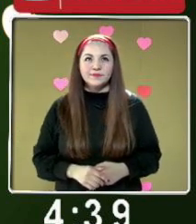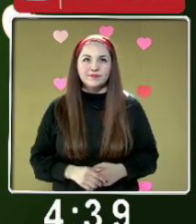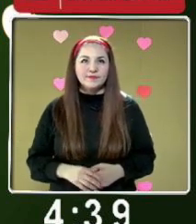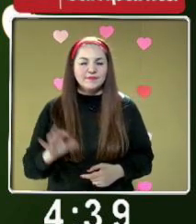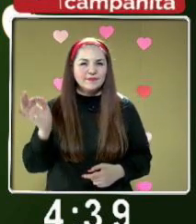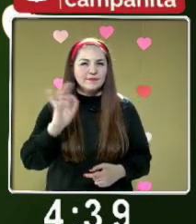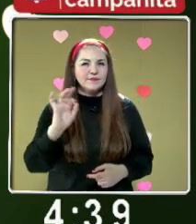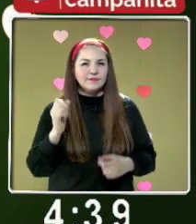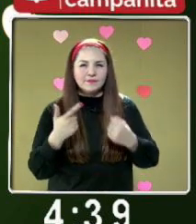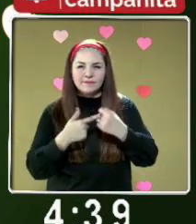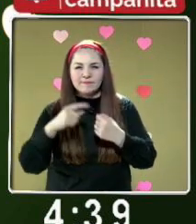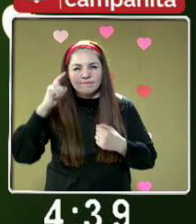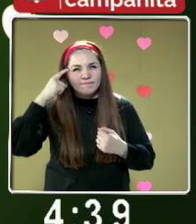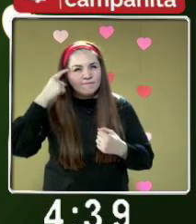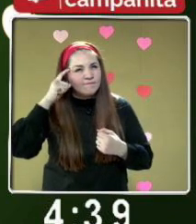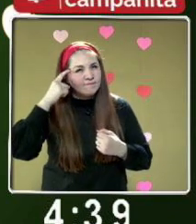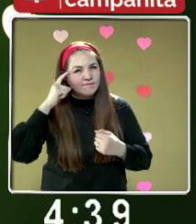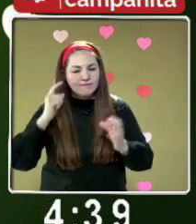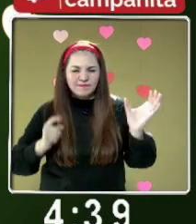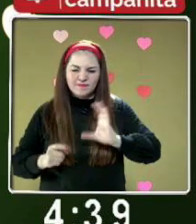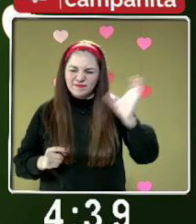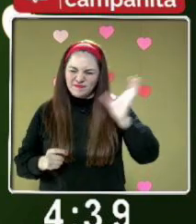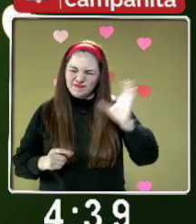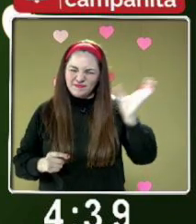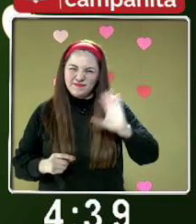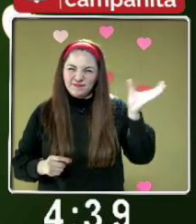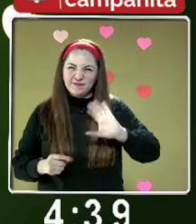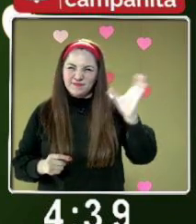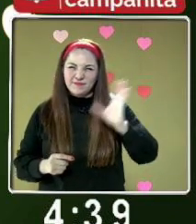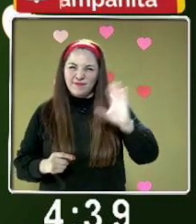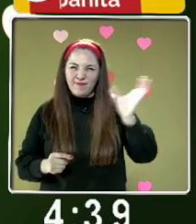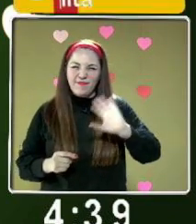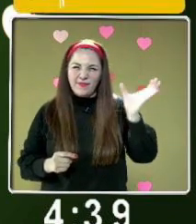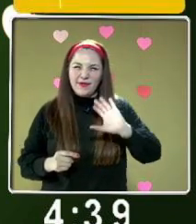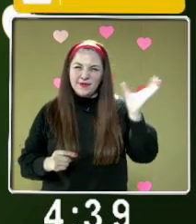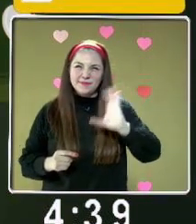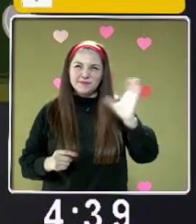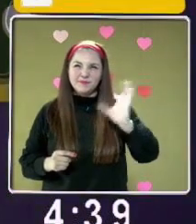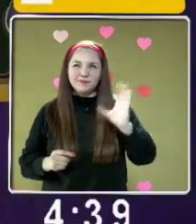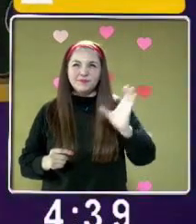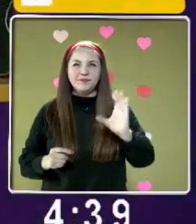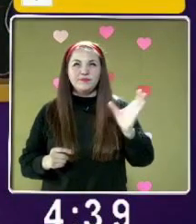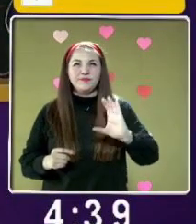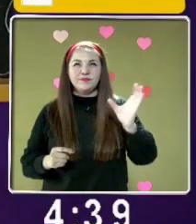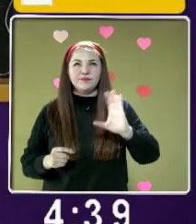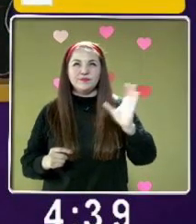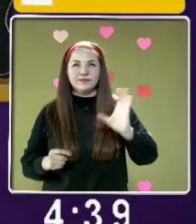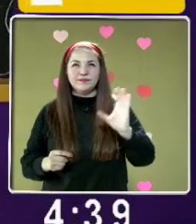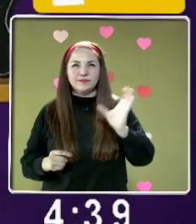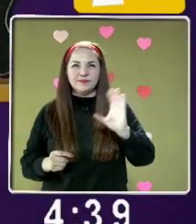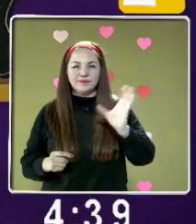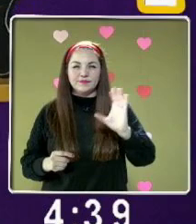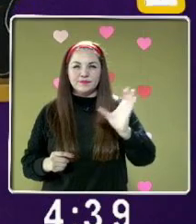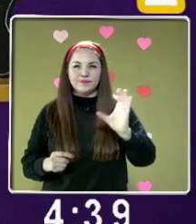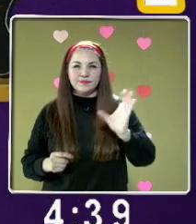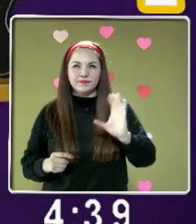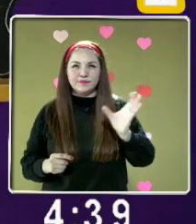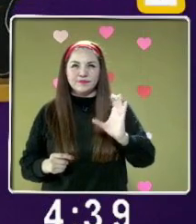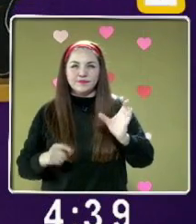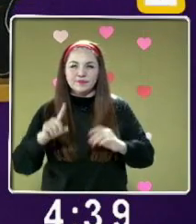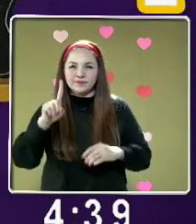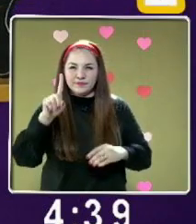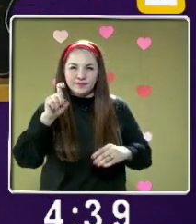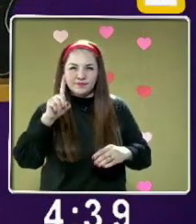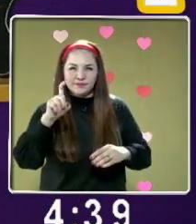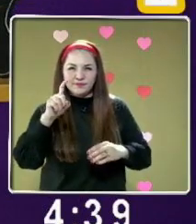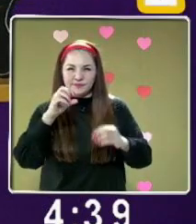enojar o la molestó. Y agite el bote, maestra. Así, agítelo. Ok, tengo aquí este bote que tiene agua y